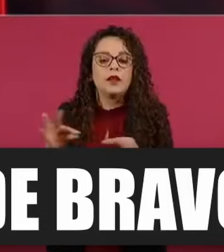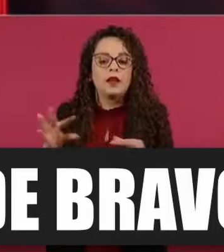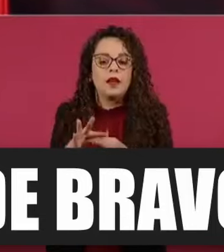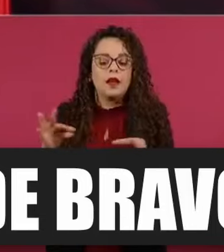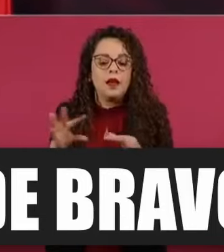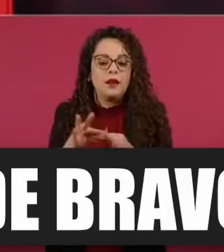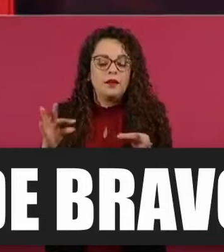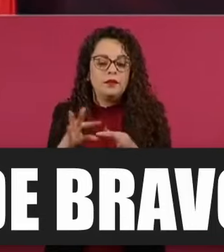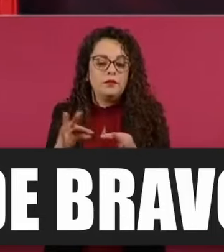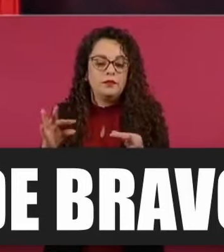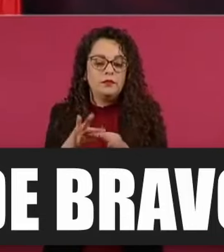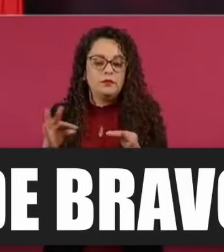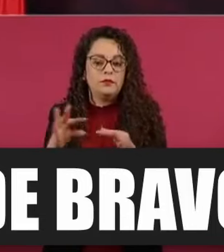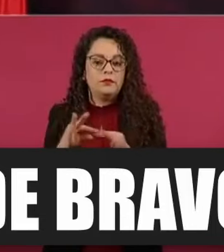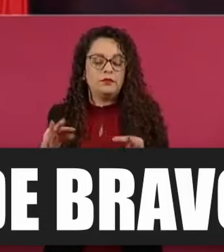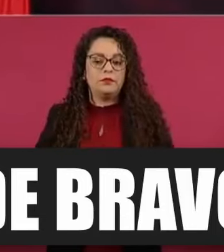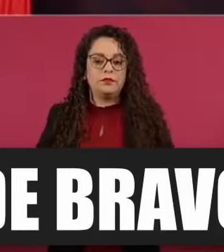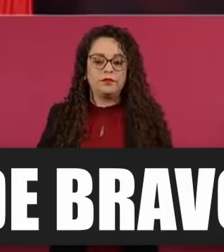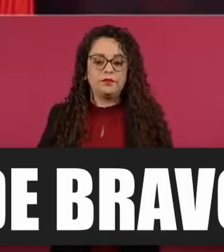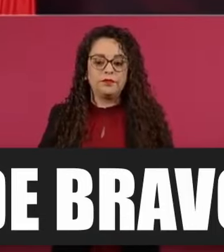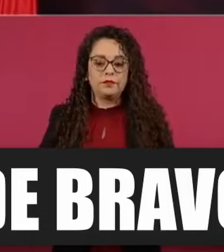Porque nos hemos dedicado